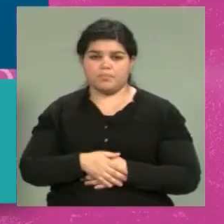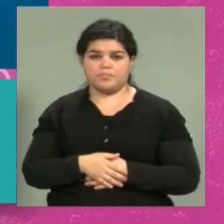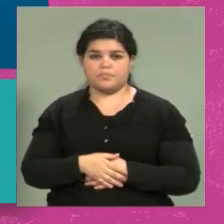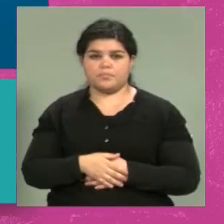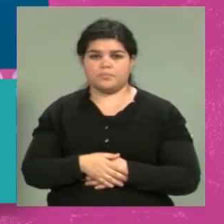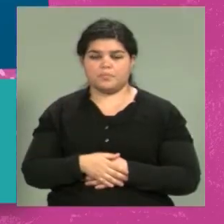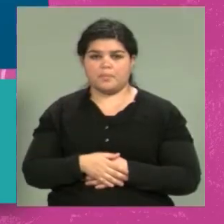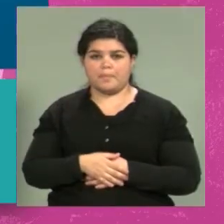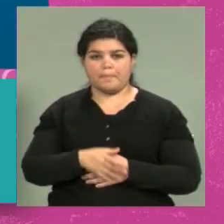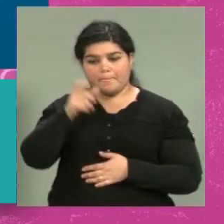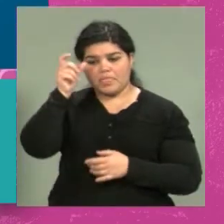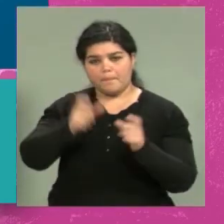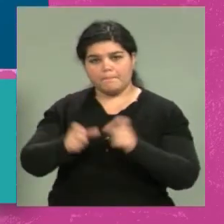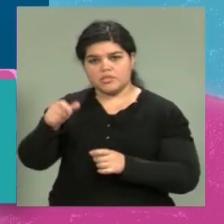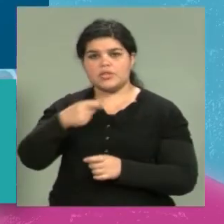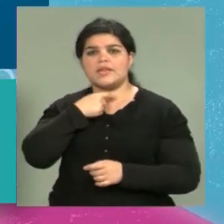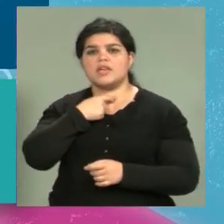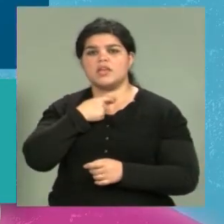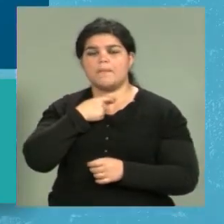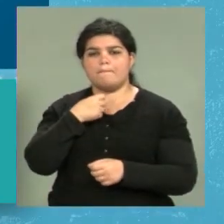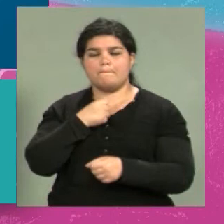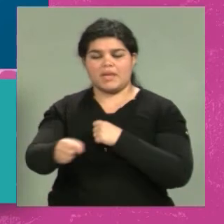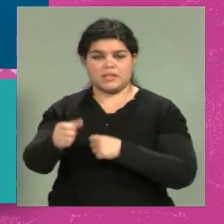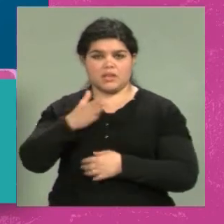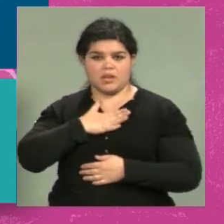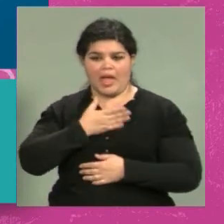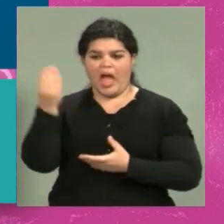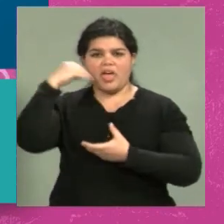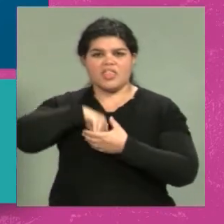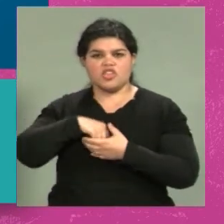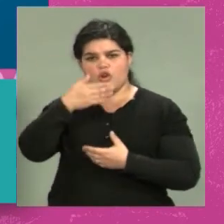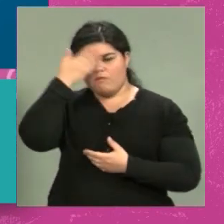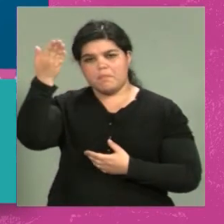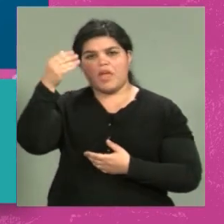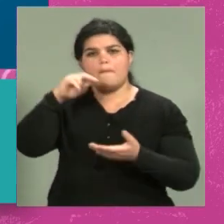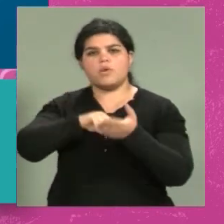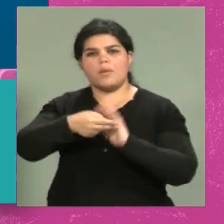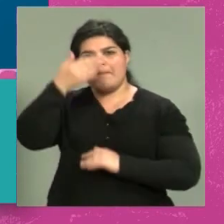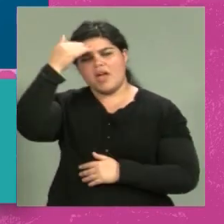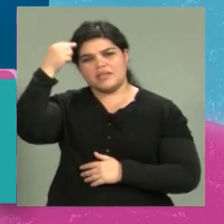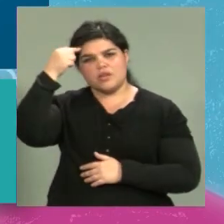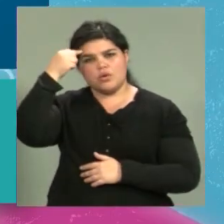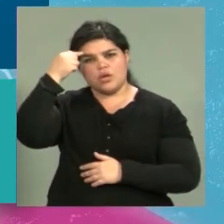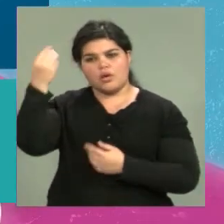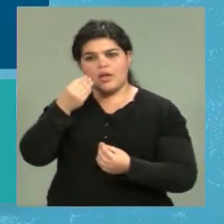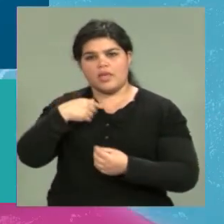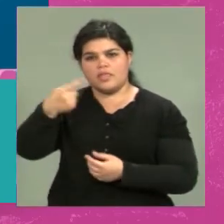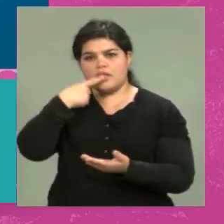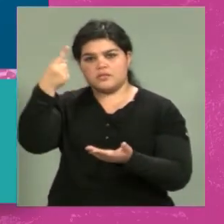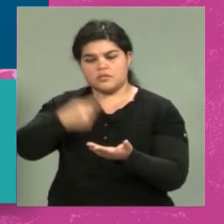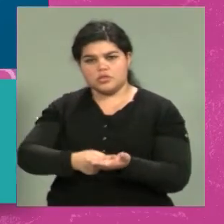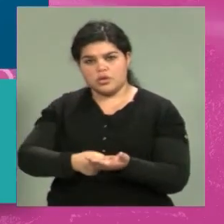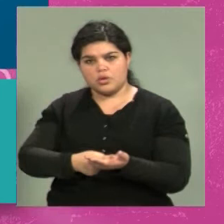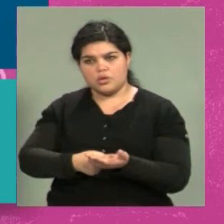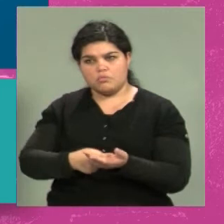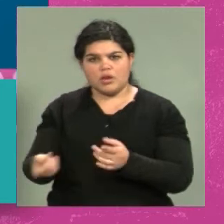persona que se intentó suicidar que hubo algo en sí dentro de ella, una enfermedad psíquica, que la llevó a tomar esa decisión. Ahora, en el